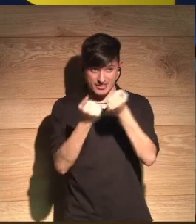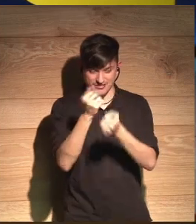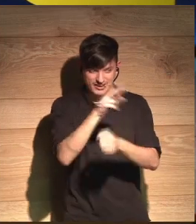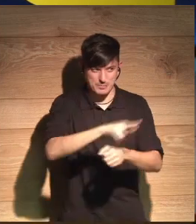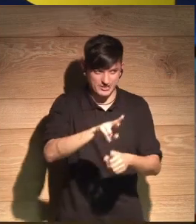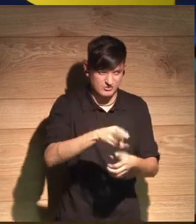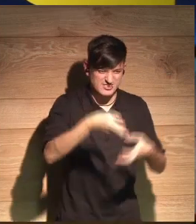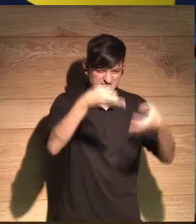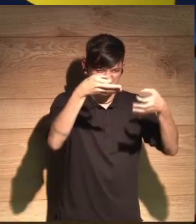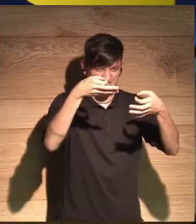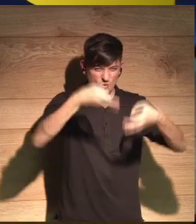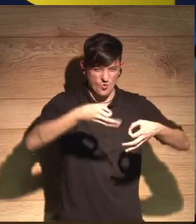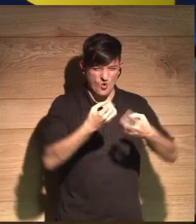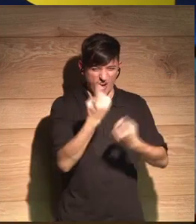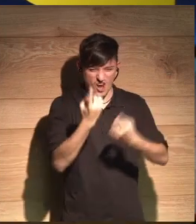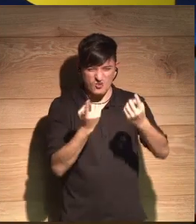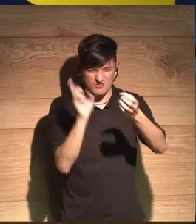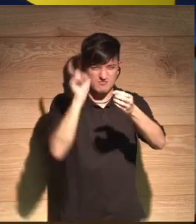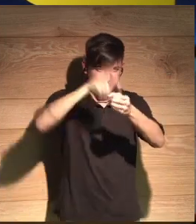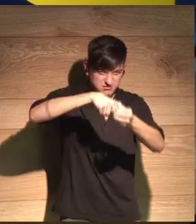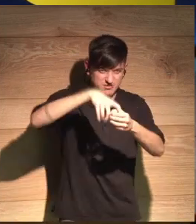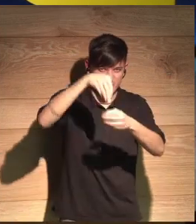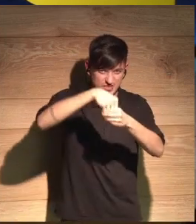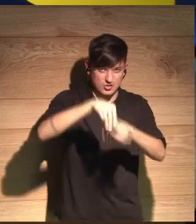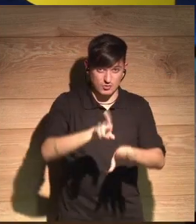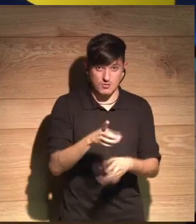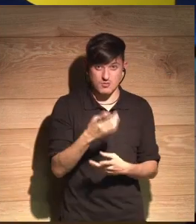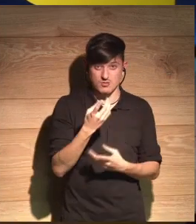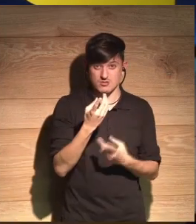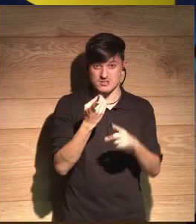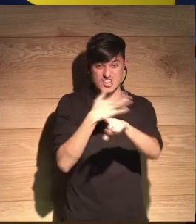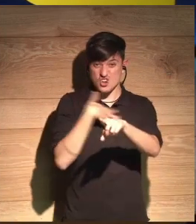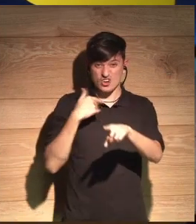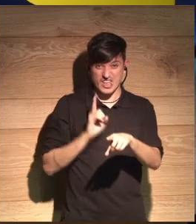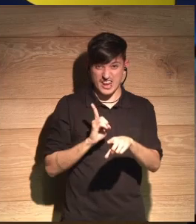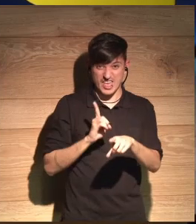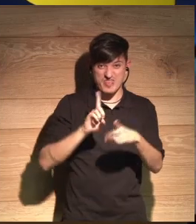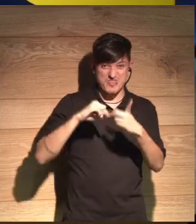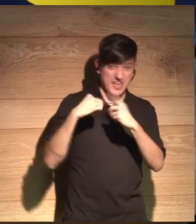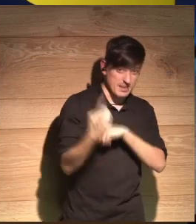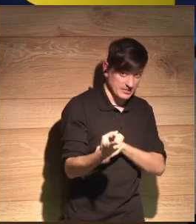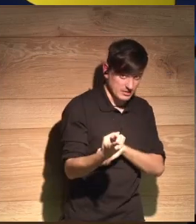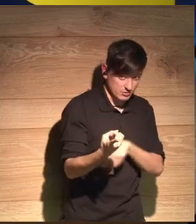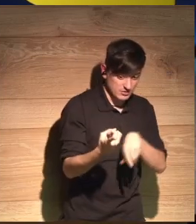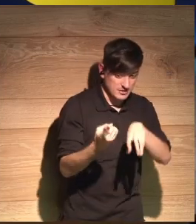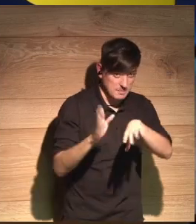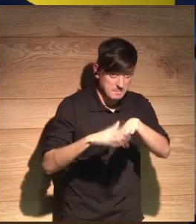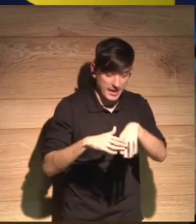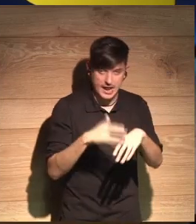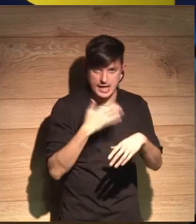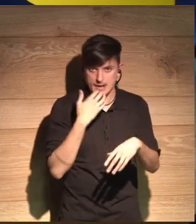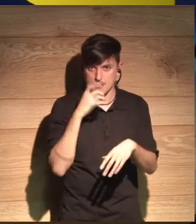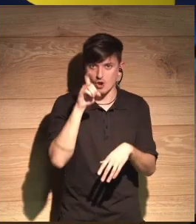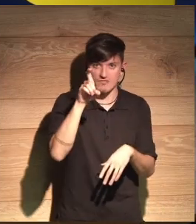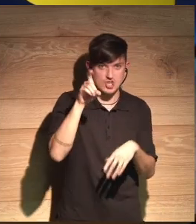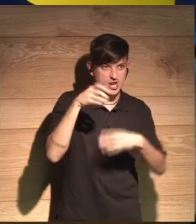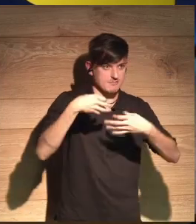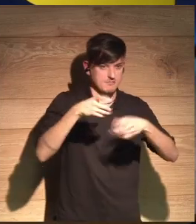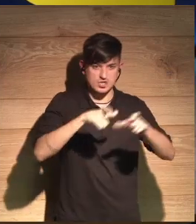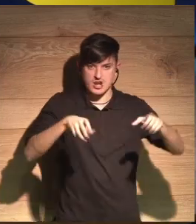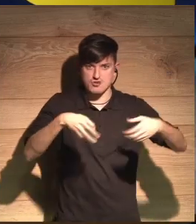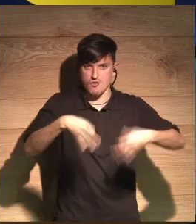ustedes están en eso no sea esto no quiere derivativos los derivativos son para los profesores modestos